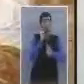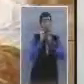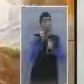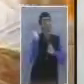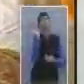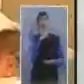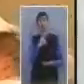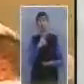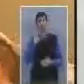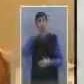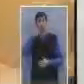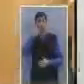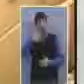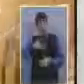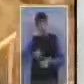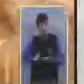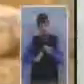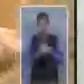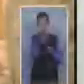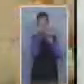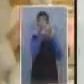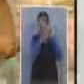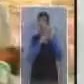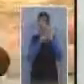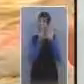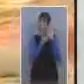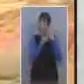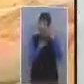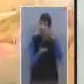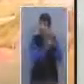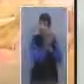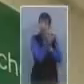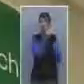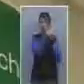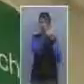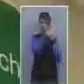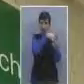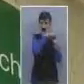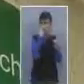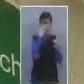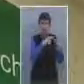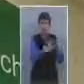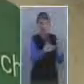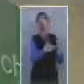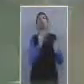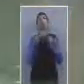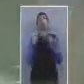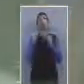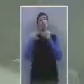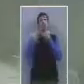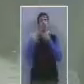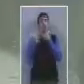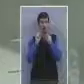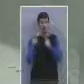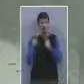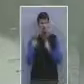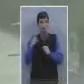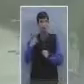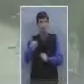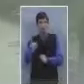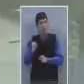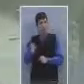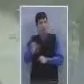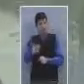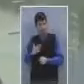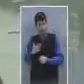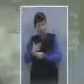abril ingresó al Congreso un proyecto de ley que busca defender la lactancia en público. También promueve la creación de las reservas de leche, porque si